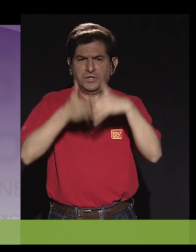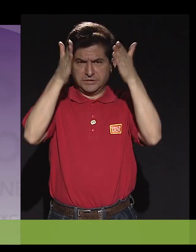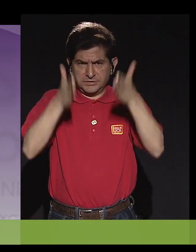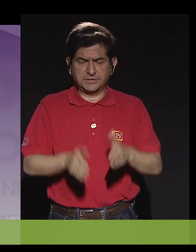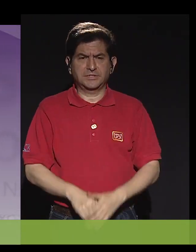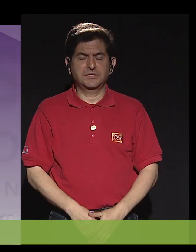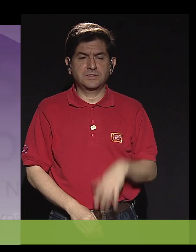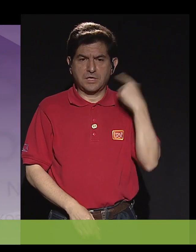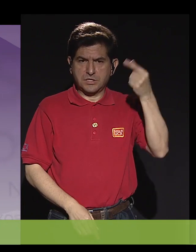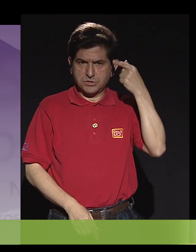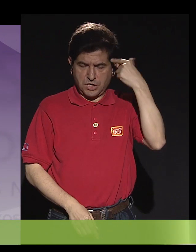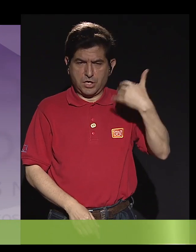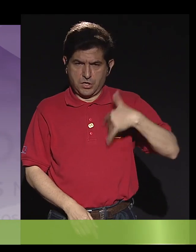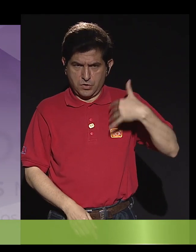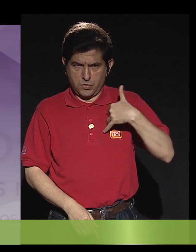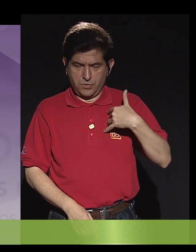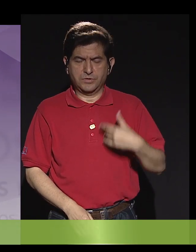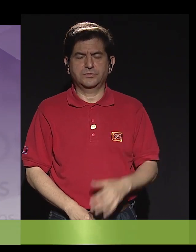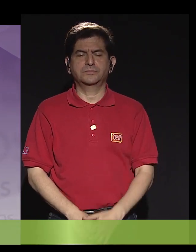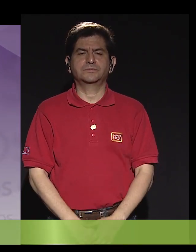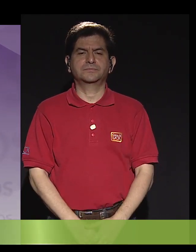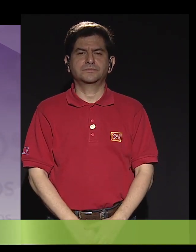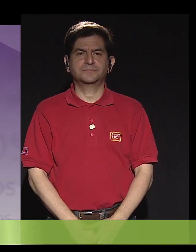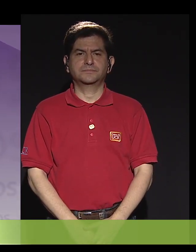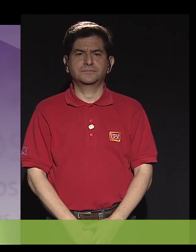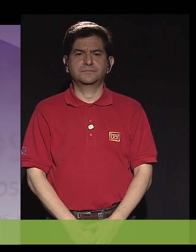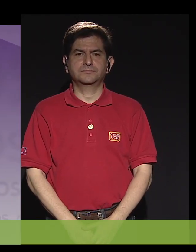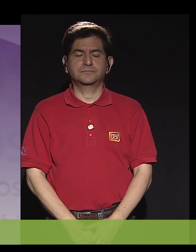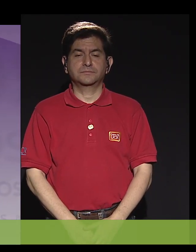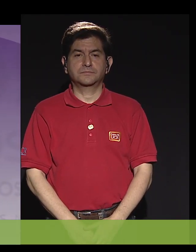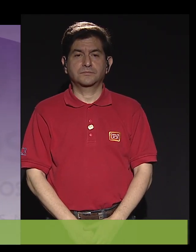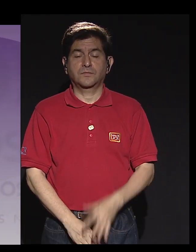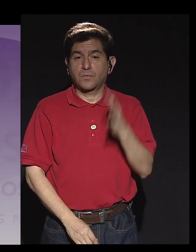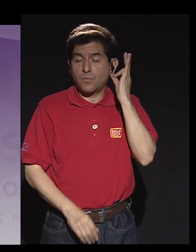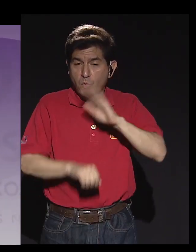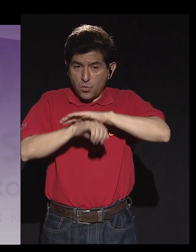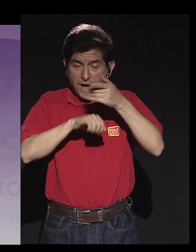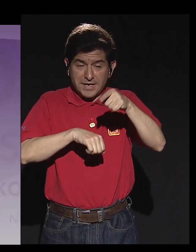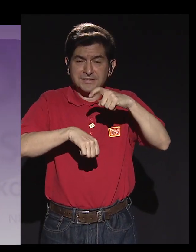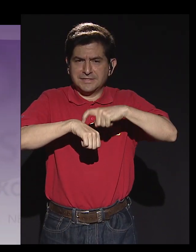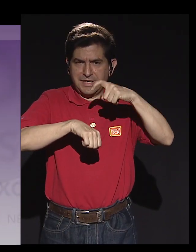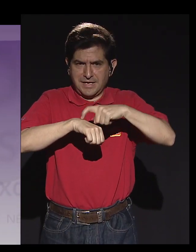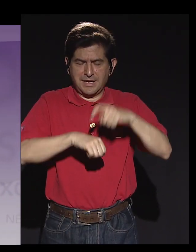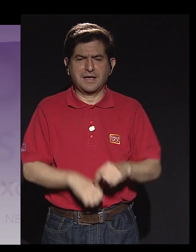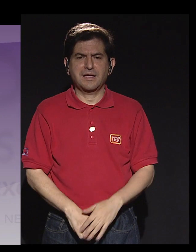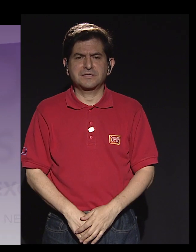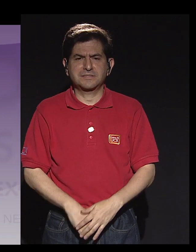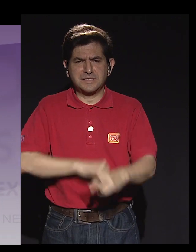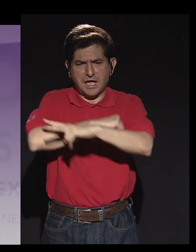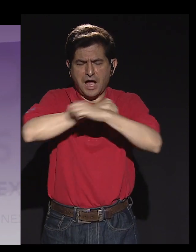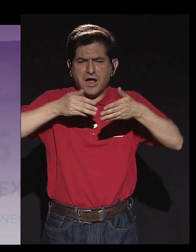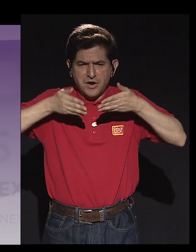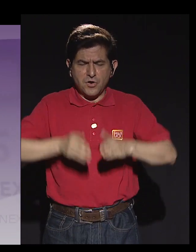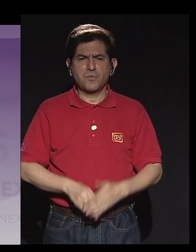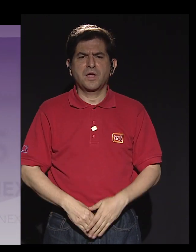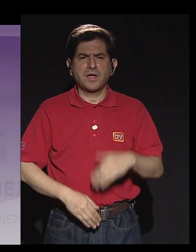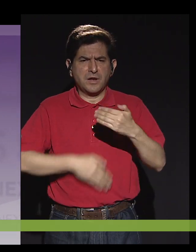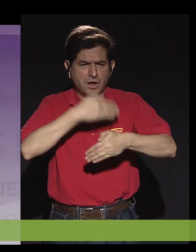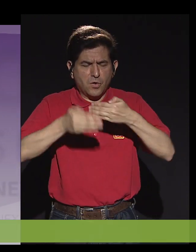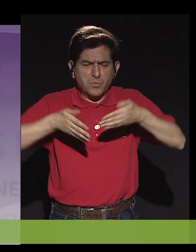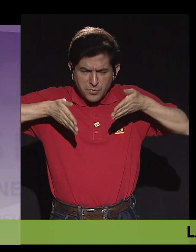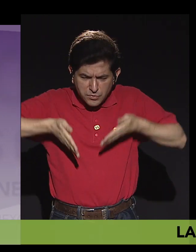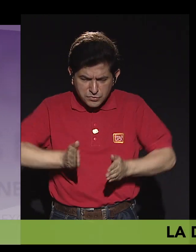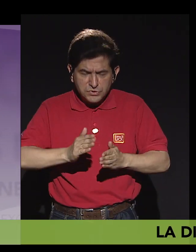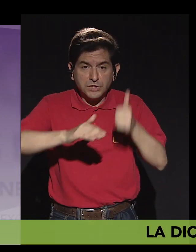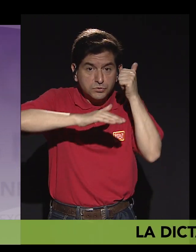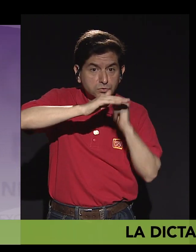jóvenes y estudiantes por parte del gobierno argentino. A las mujeres embarazadas durante esta época les robaban a sus hijos con